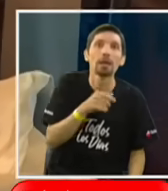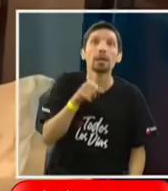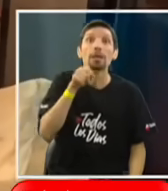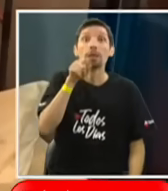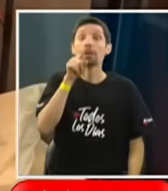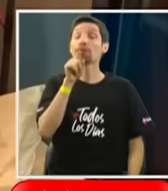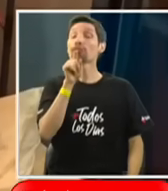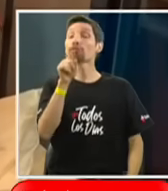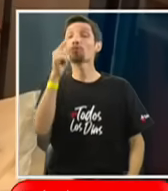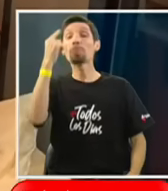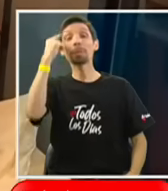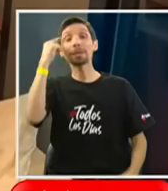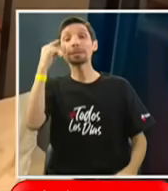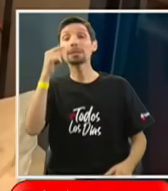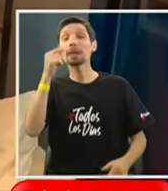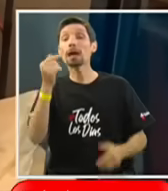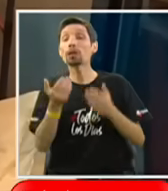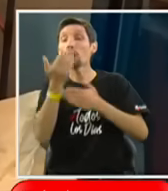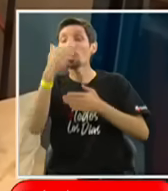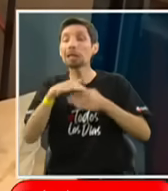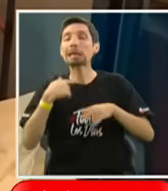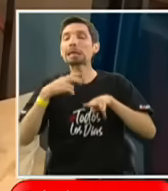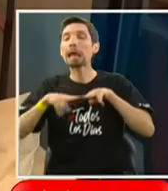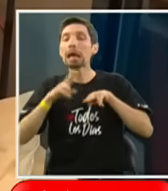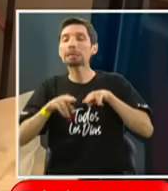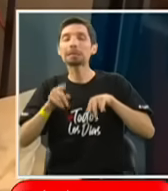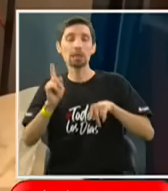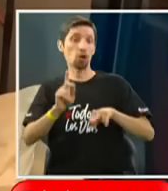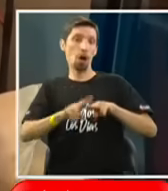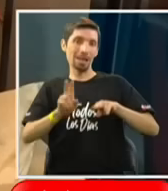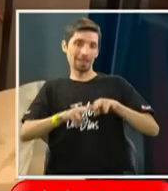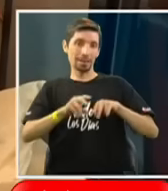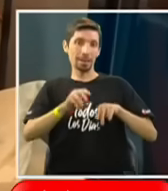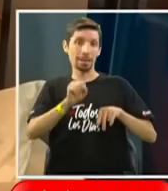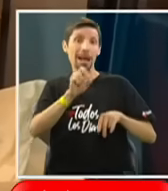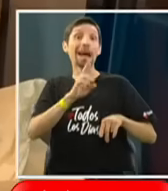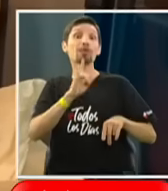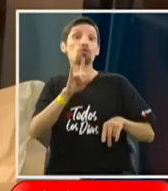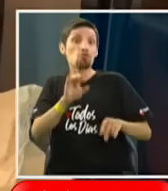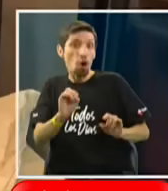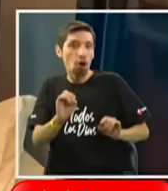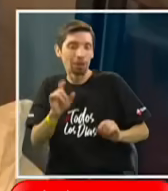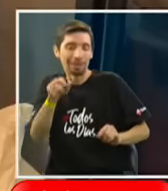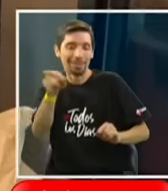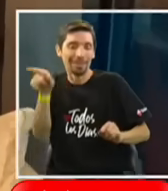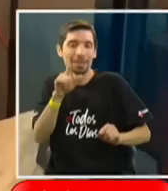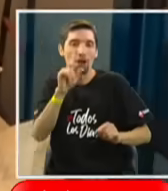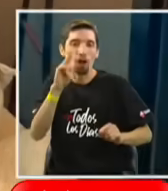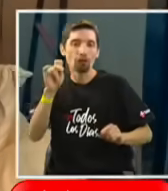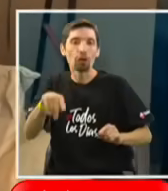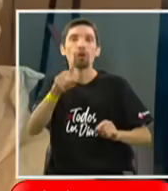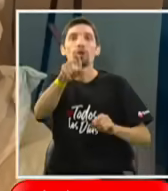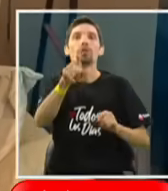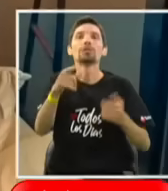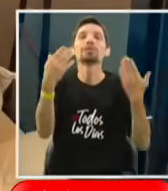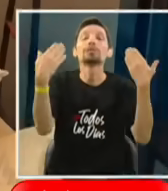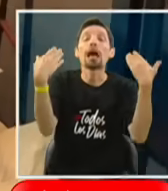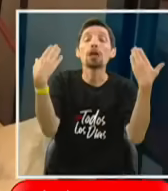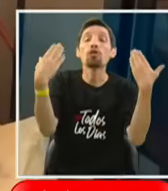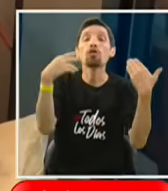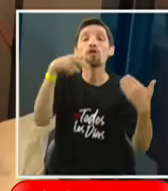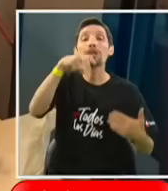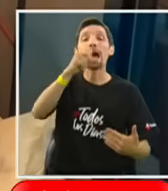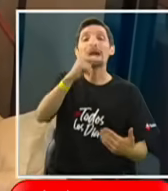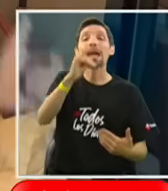Tenéis que estar pensando todo el día en qué hacer y no hacerlo, ¿cachai? Así que un saludo a Nakazone y gracias por todos